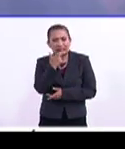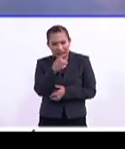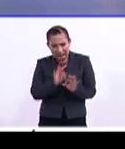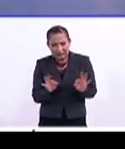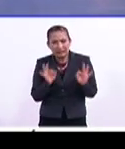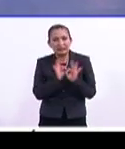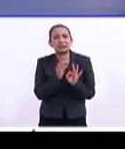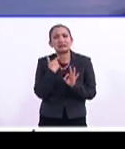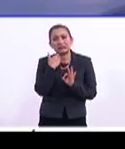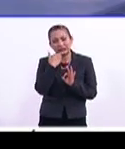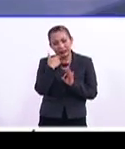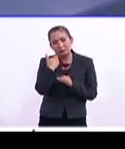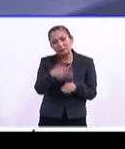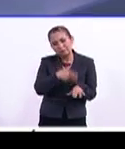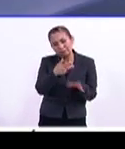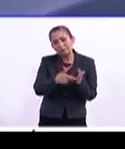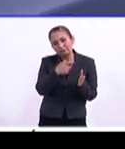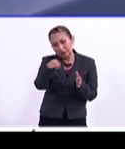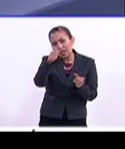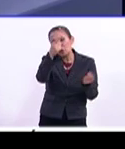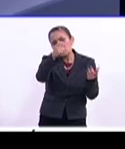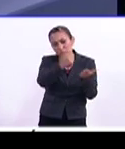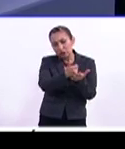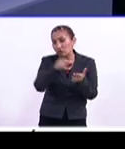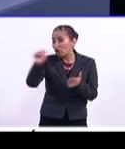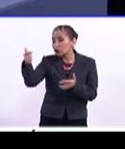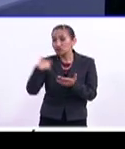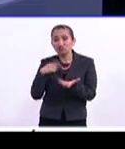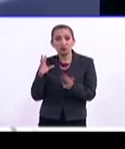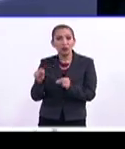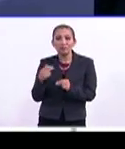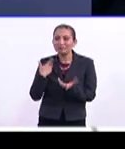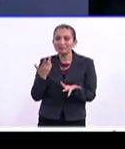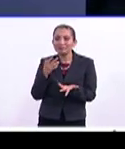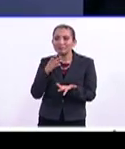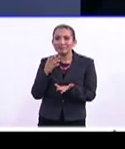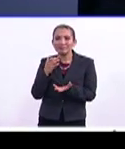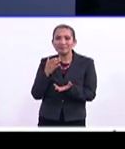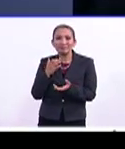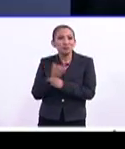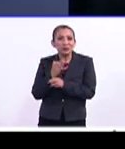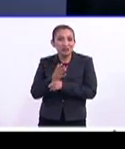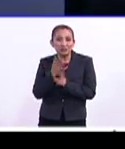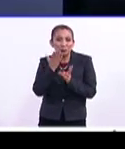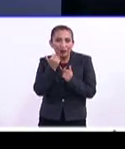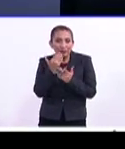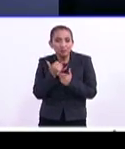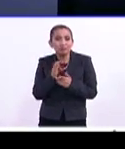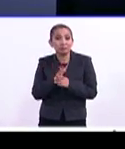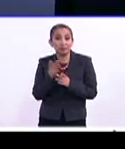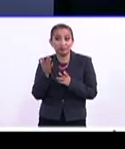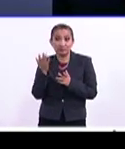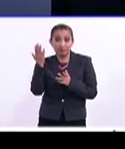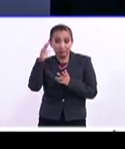dinero, funcionará en muchos casos, en otros casos tal vez sea incluso insuficiente, porque sabemos que no solamente son los gastos